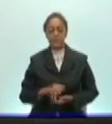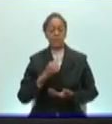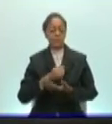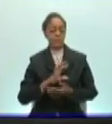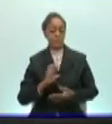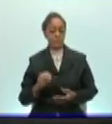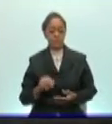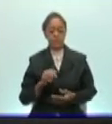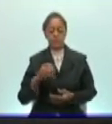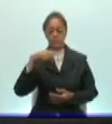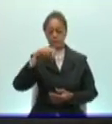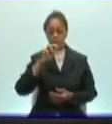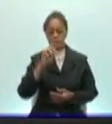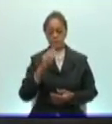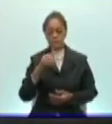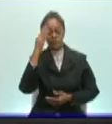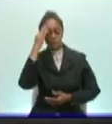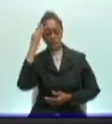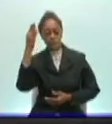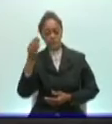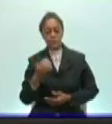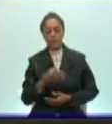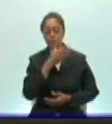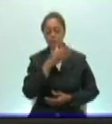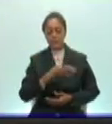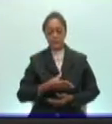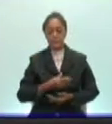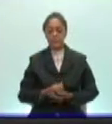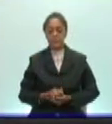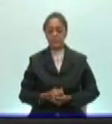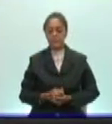Diplomáticamente, Nixon saluda al líder cubano.